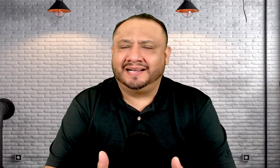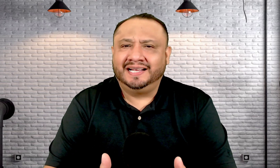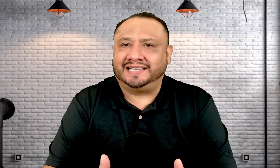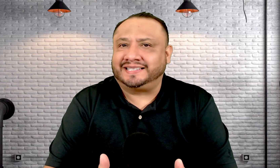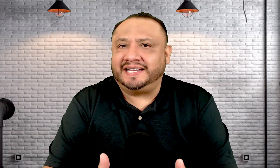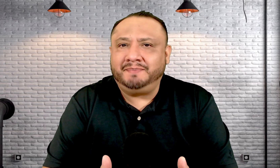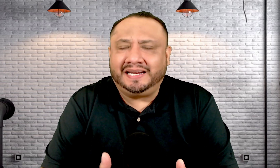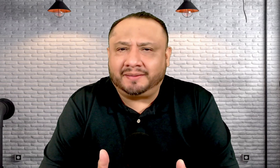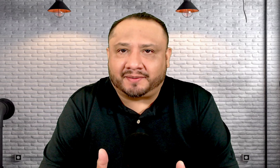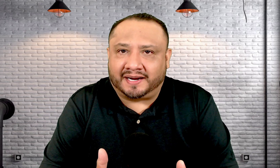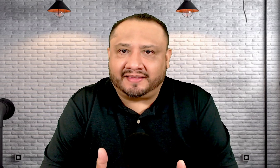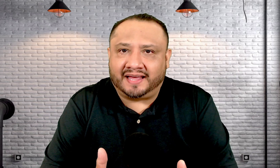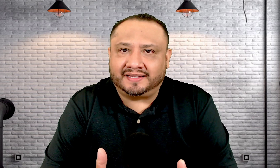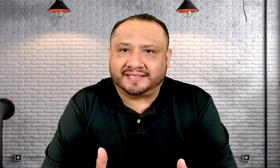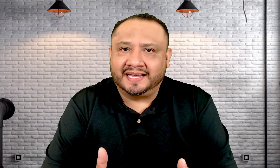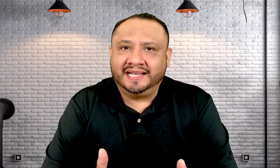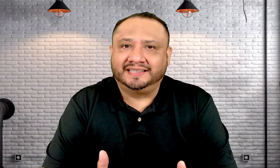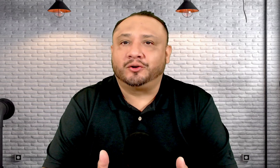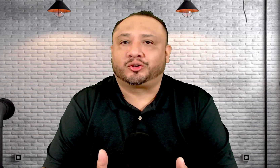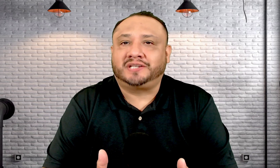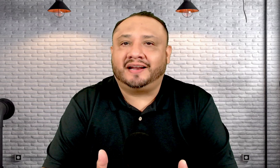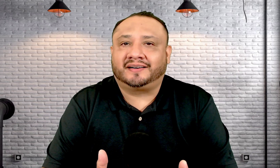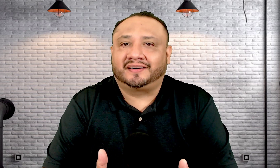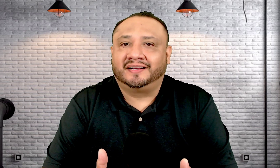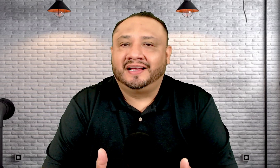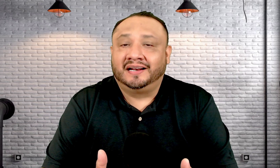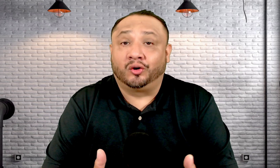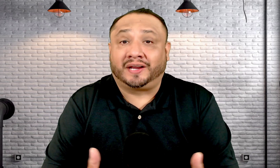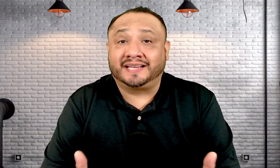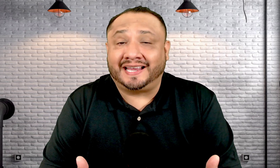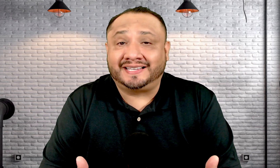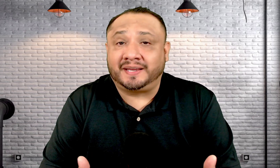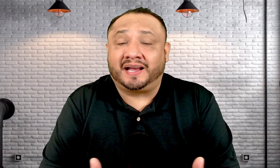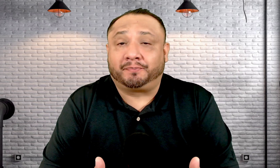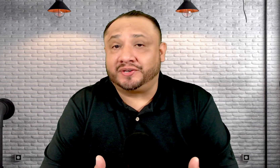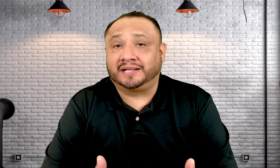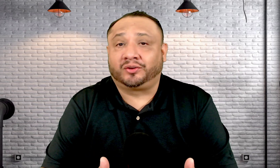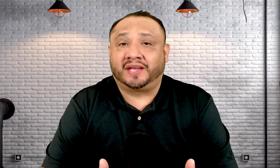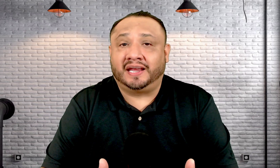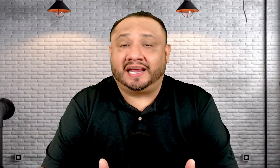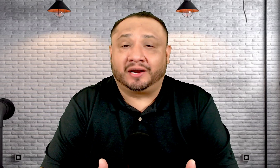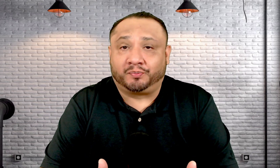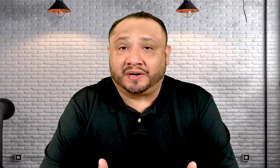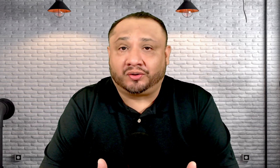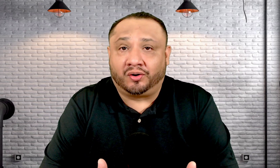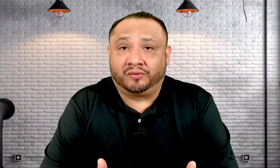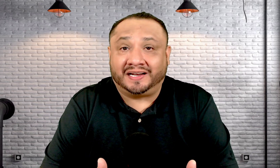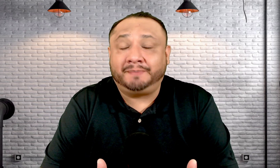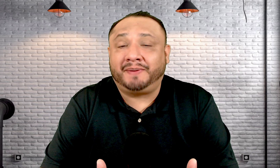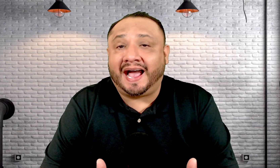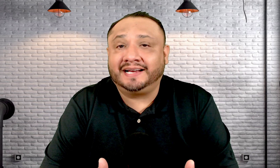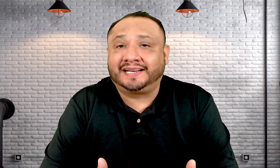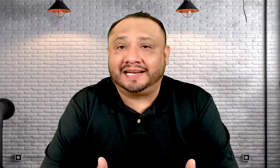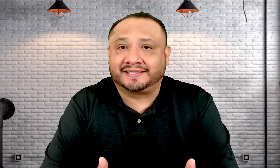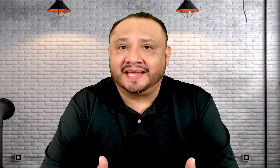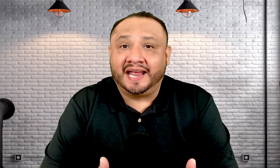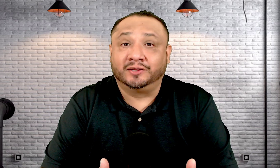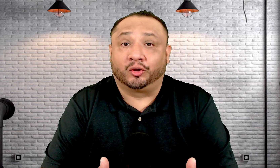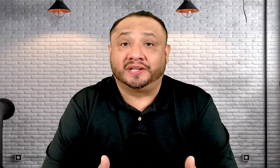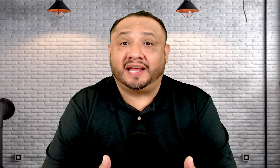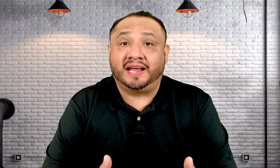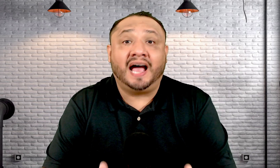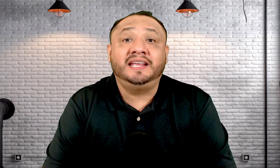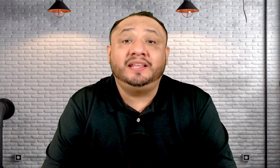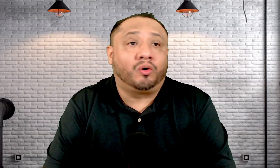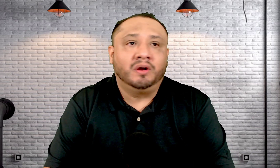inventar, decir mil de barbaridades, denostar lo que es este megaproyecto del aeropuerto Felipe Ángeles, en